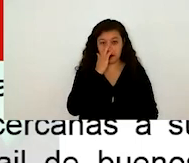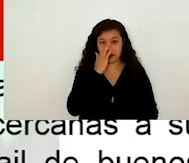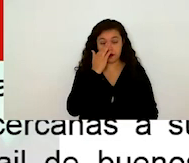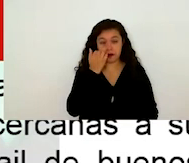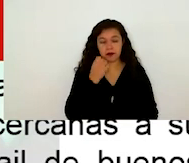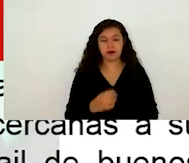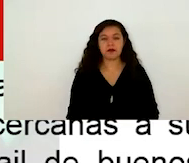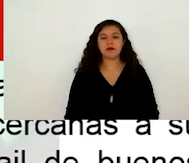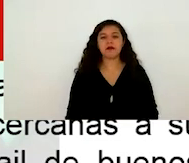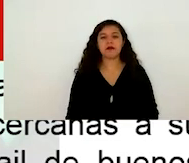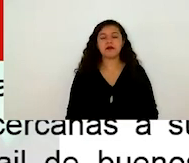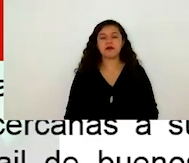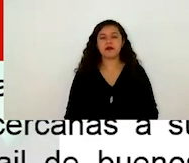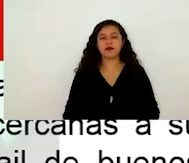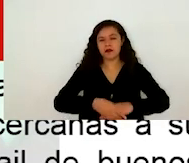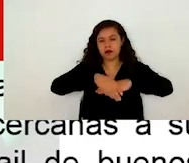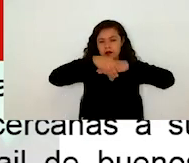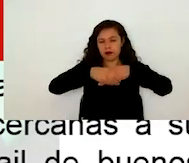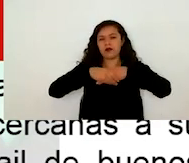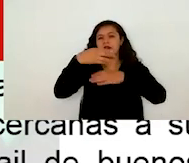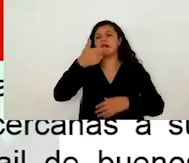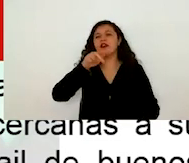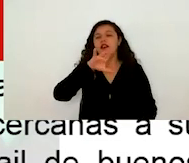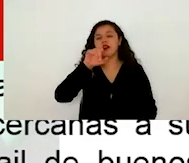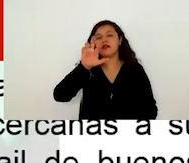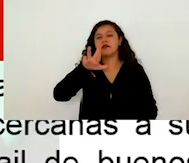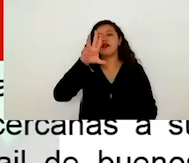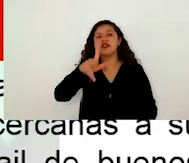fuerte apretón de manos guillermo si eres no verbal